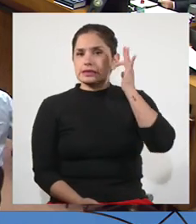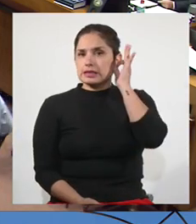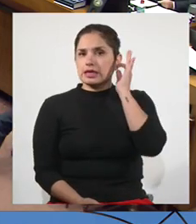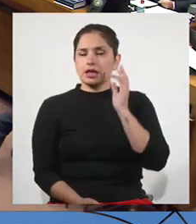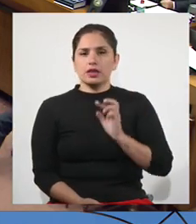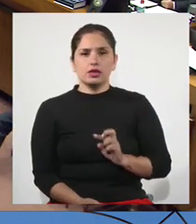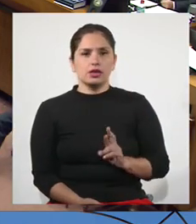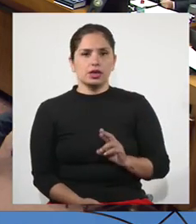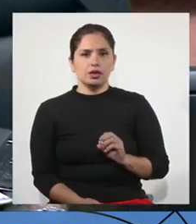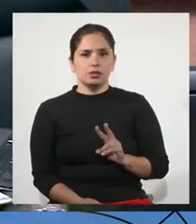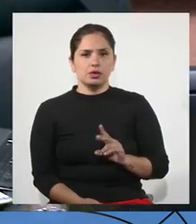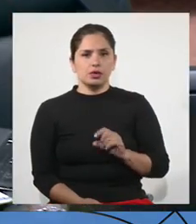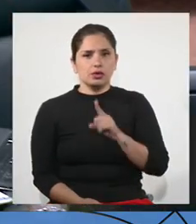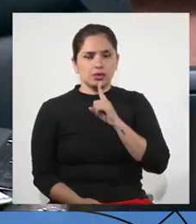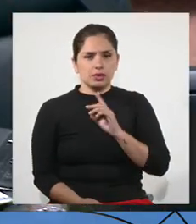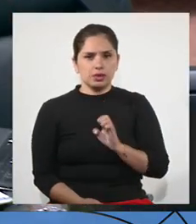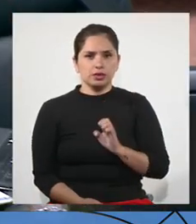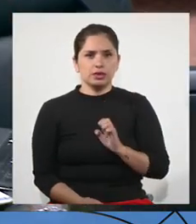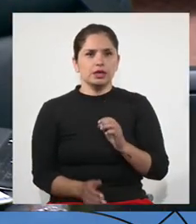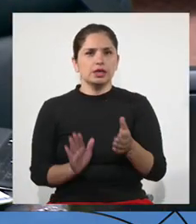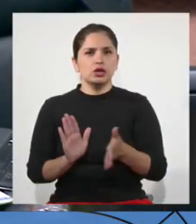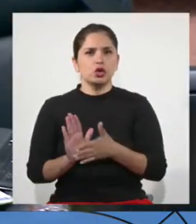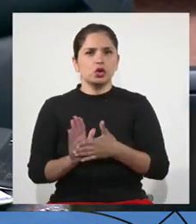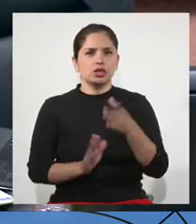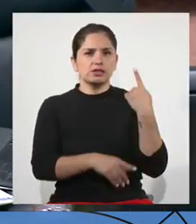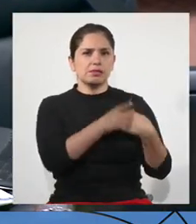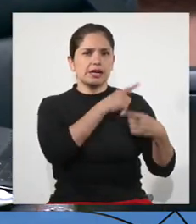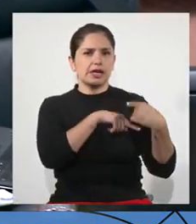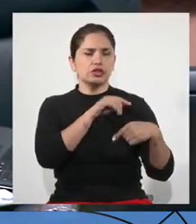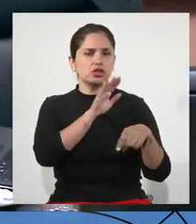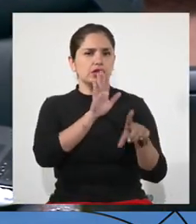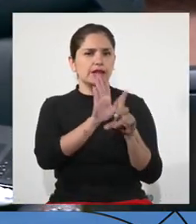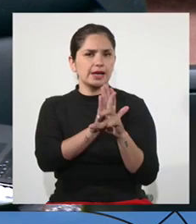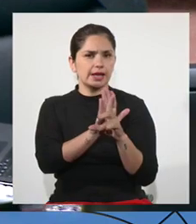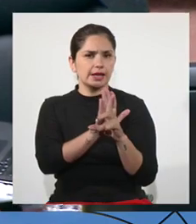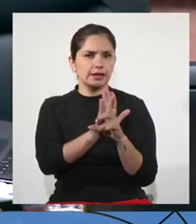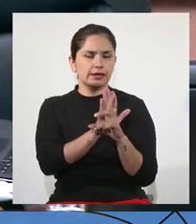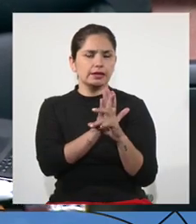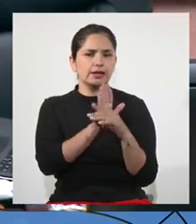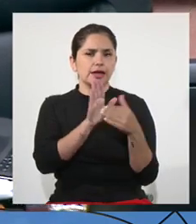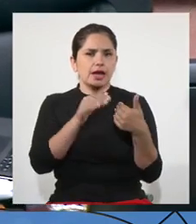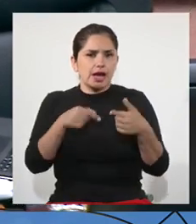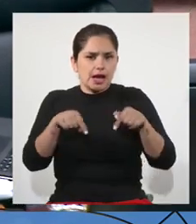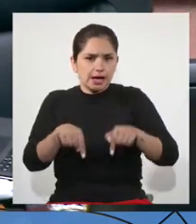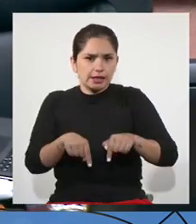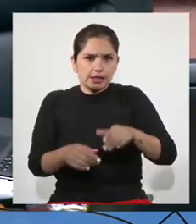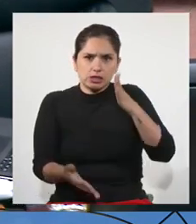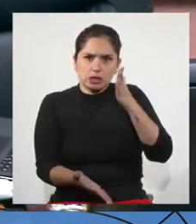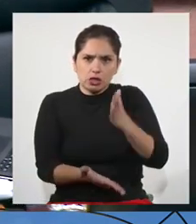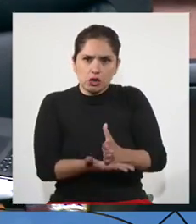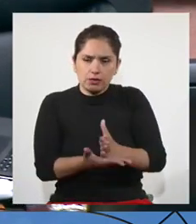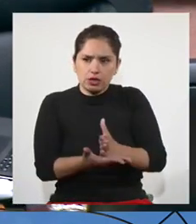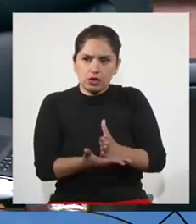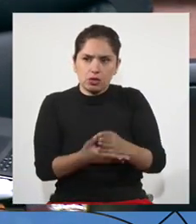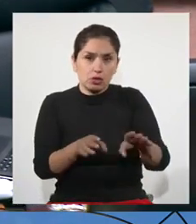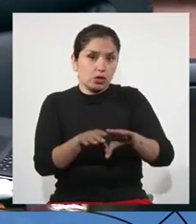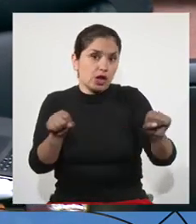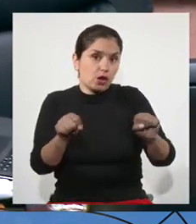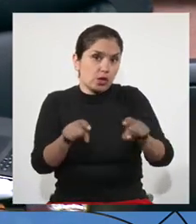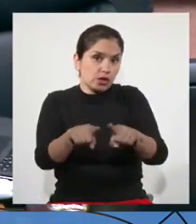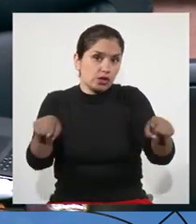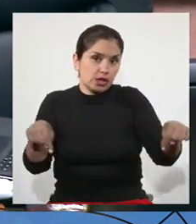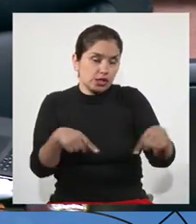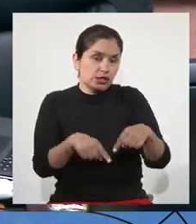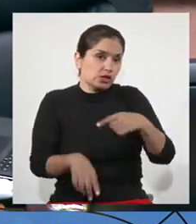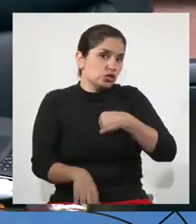Presidenta, quiero dejar constancia para la historia fidedigna de la ley, dado que aquí se obligó por un acuerdo de la sala, al